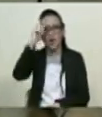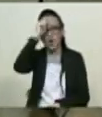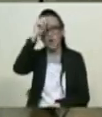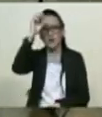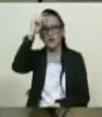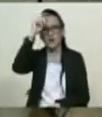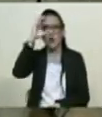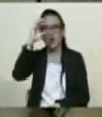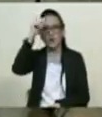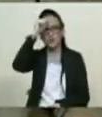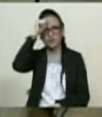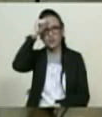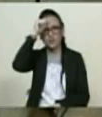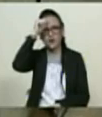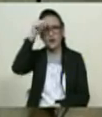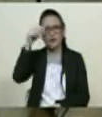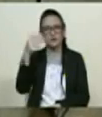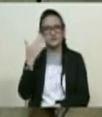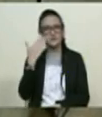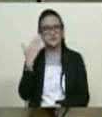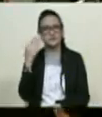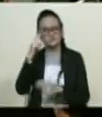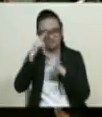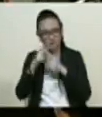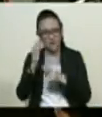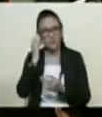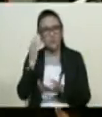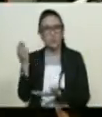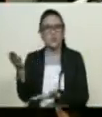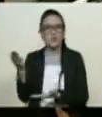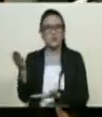siempre le brindaremos homenaje a esa gran mujer.